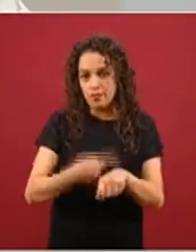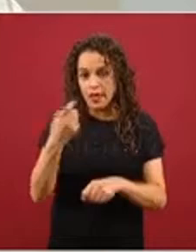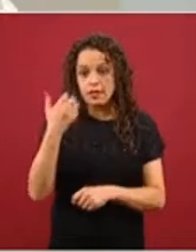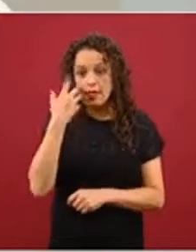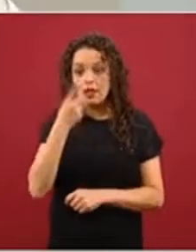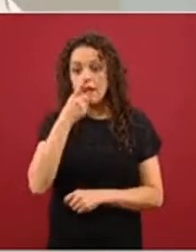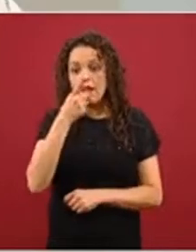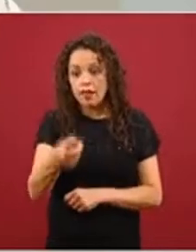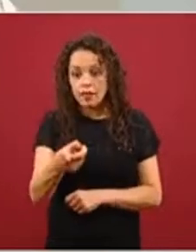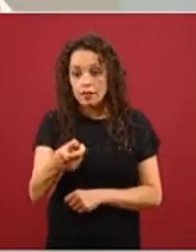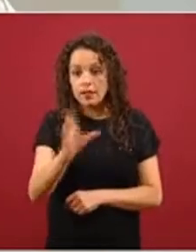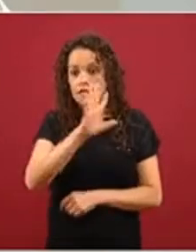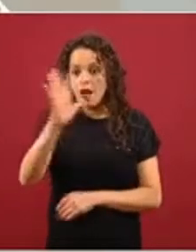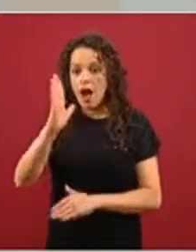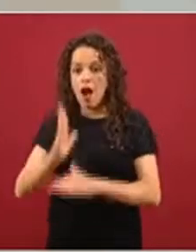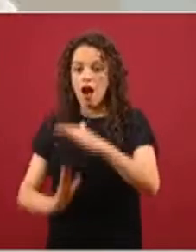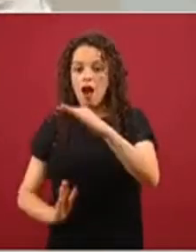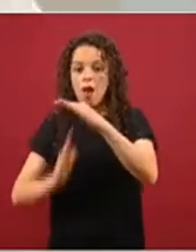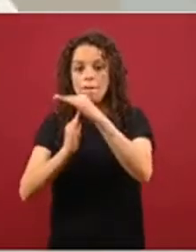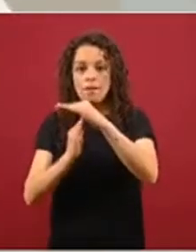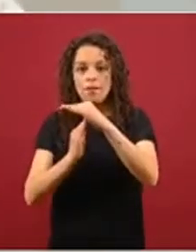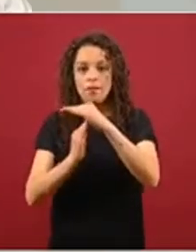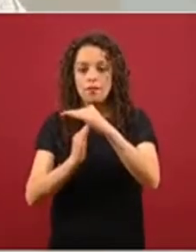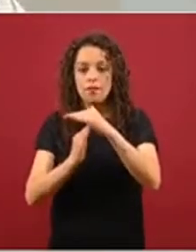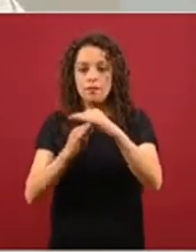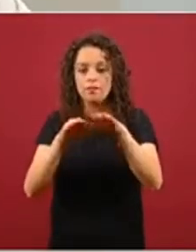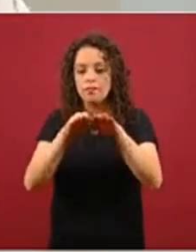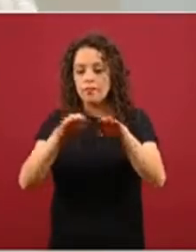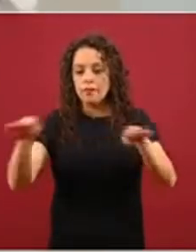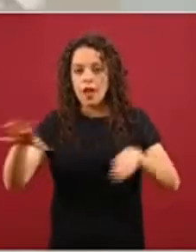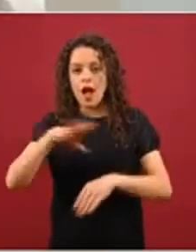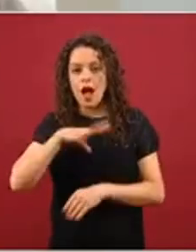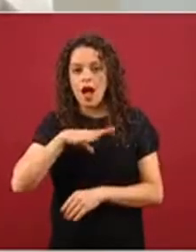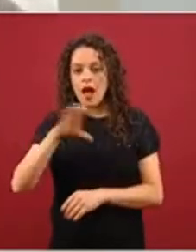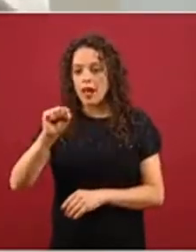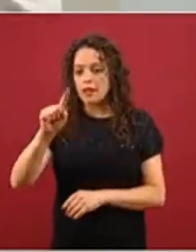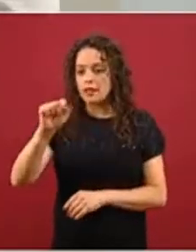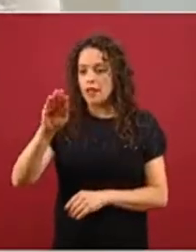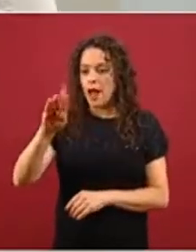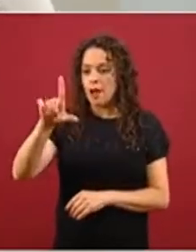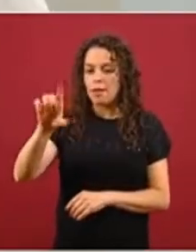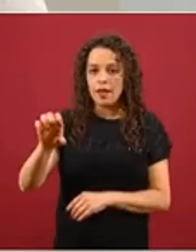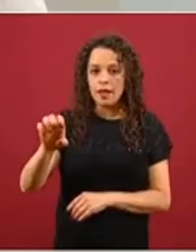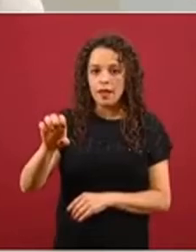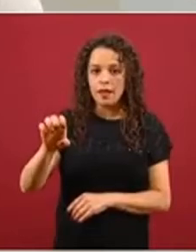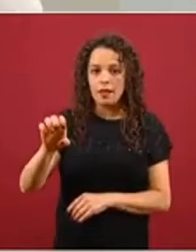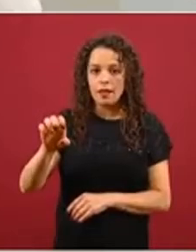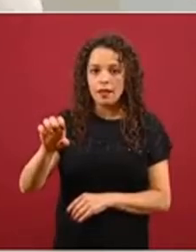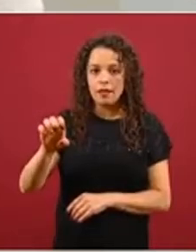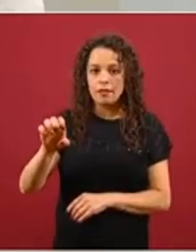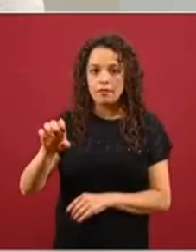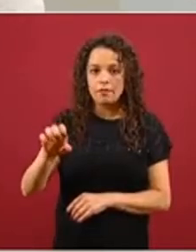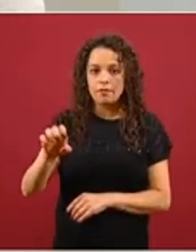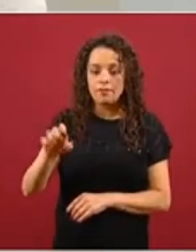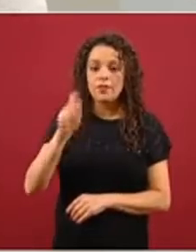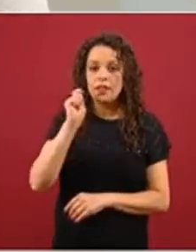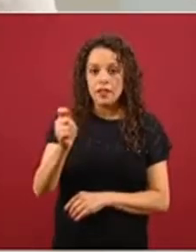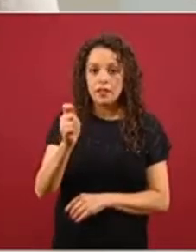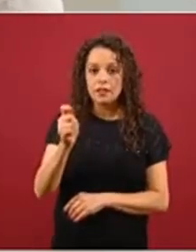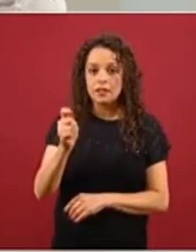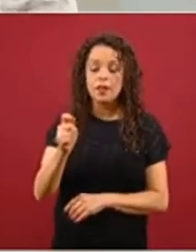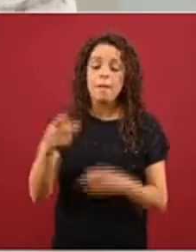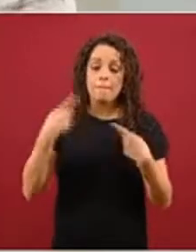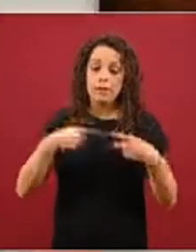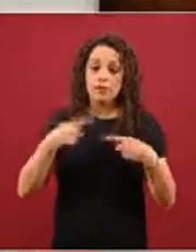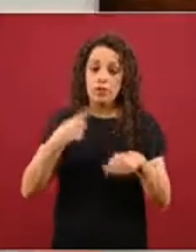al punto en donde tenemos estabilidad muy alta de una gran cantidad de casos